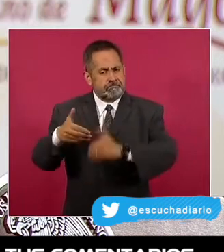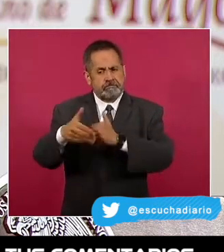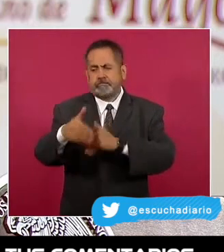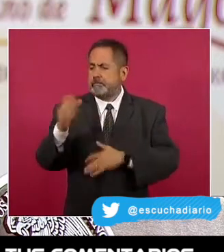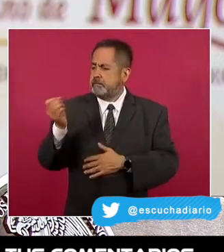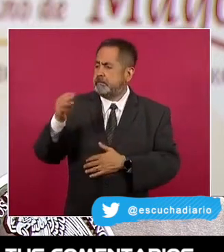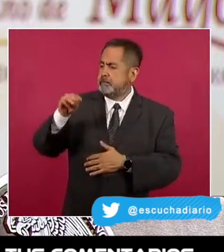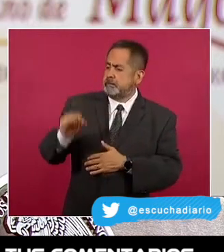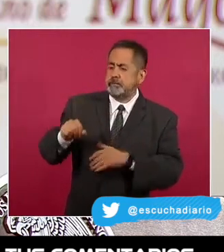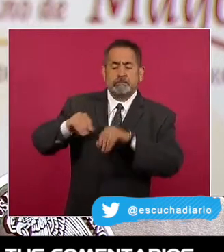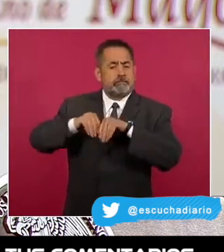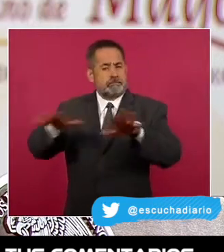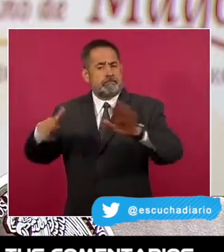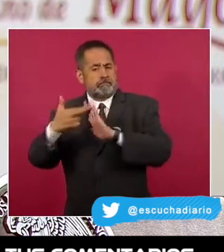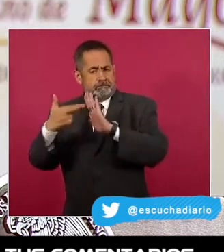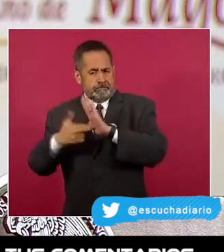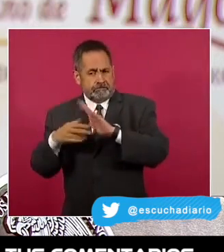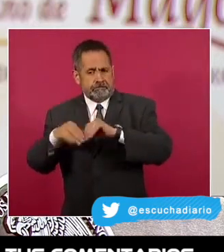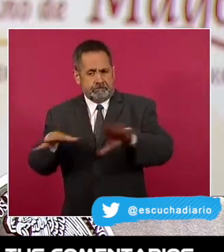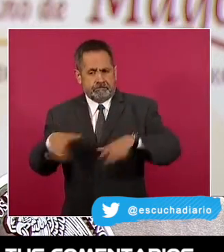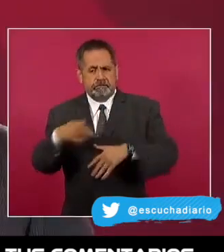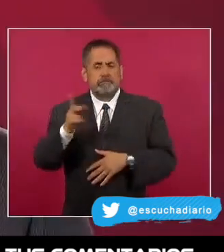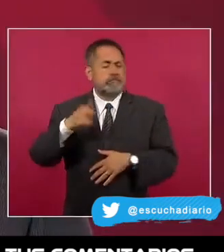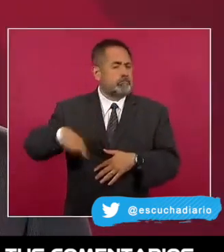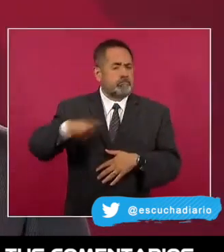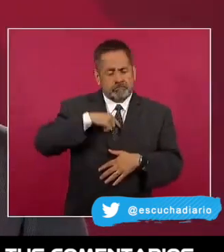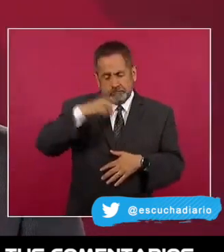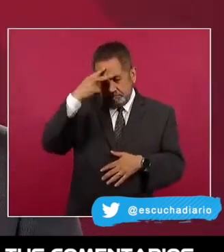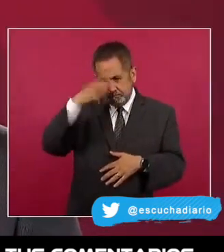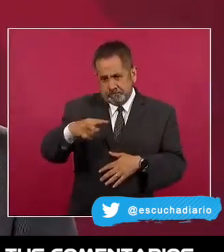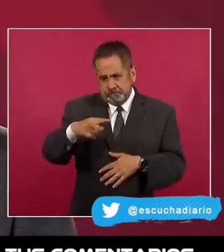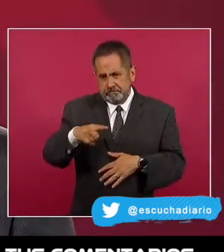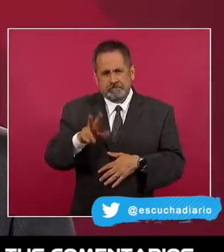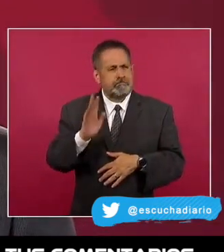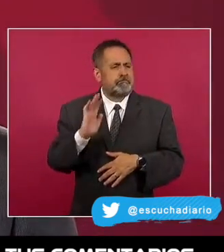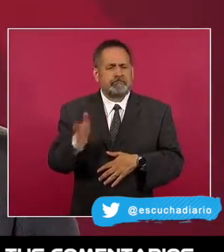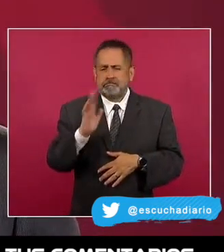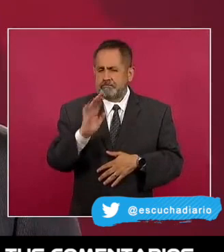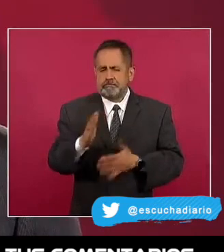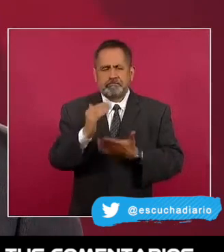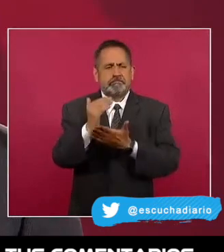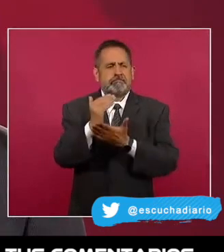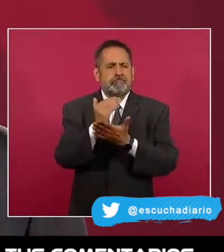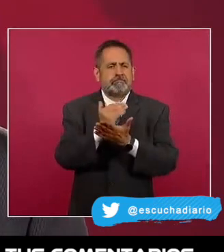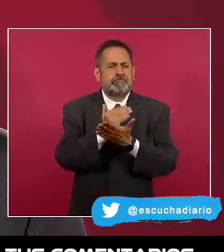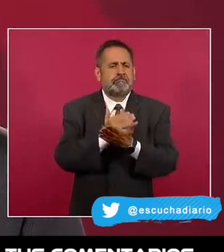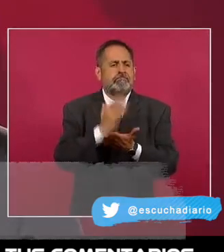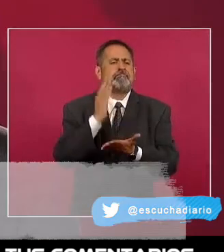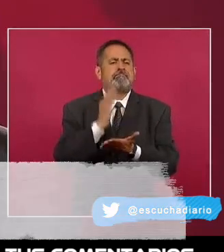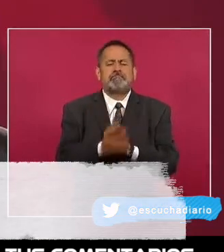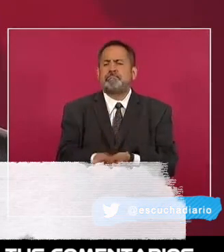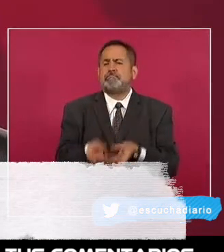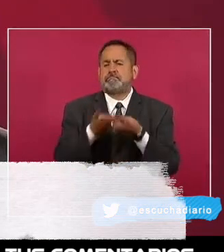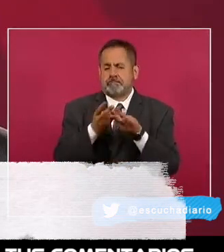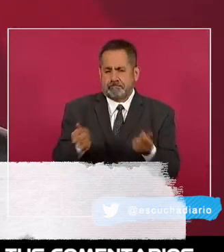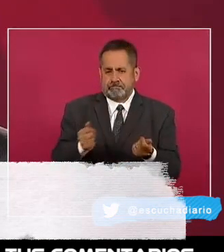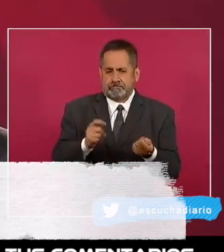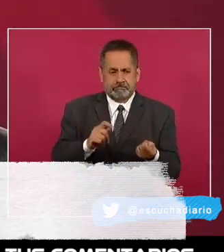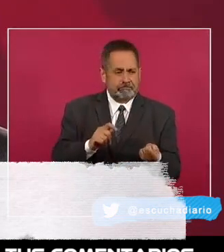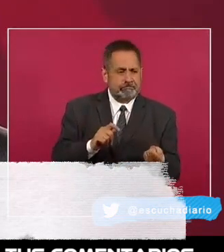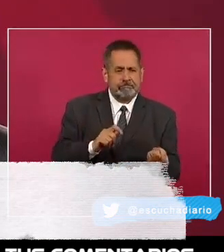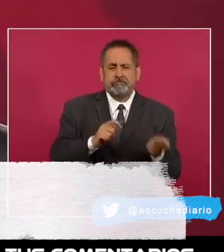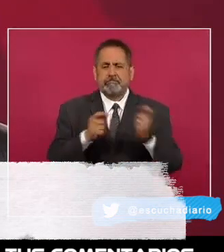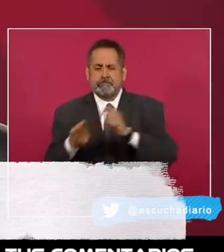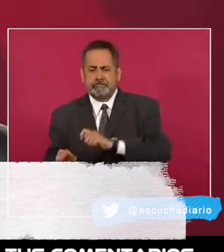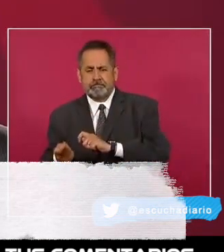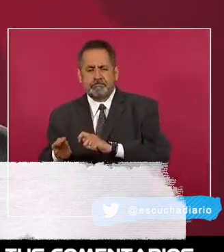defunciones comparado con el inicio de la pandemia como resultado de la campaña nacional de vacunación. El indicador de mortalidad, el más